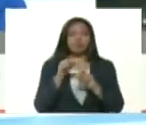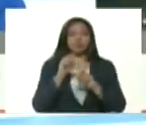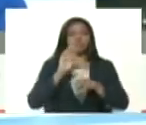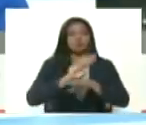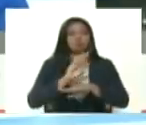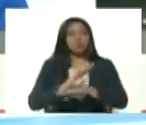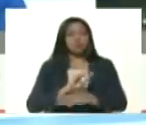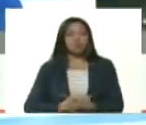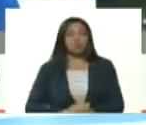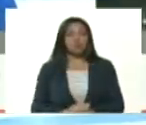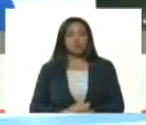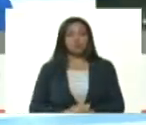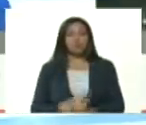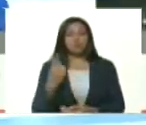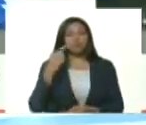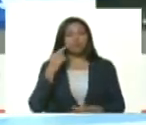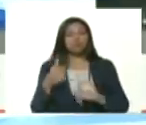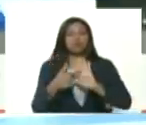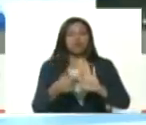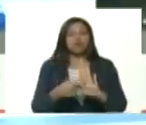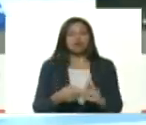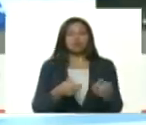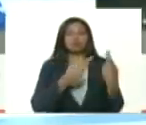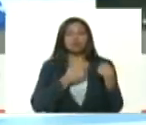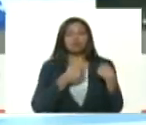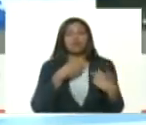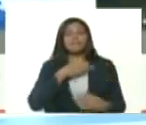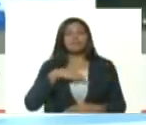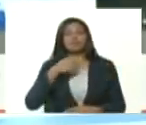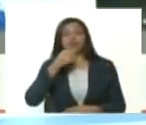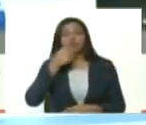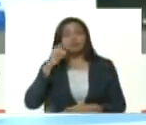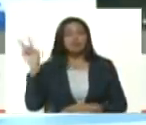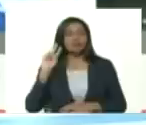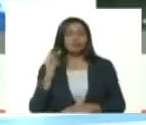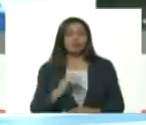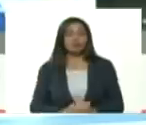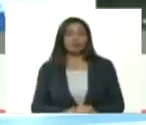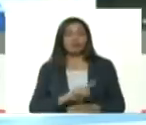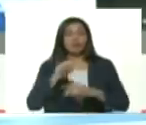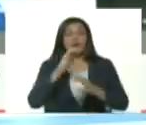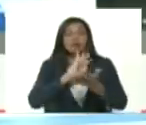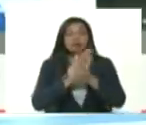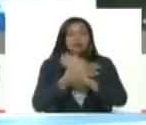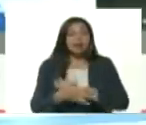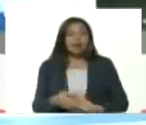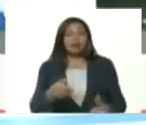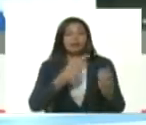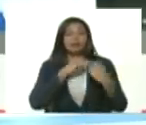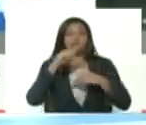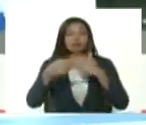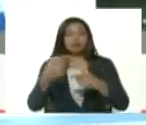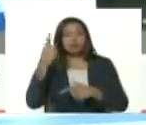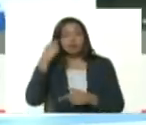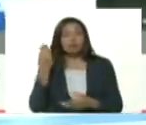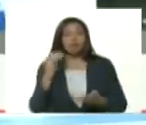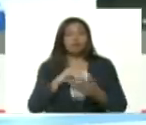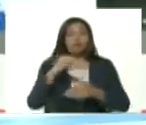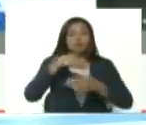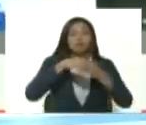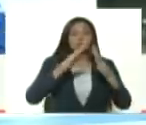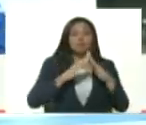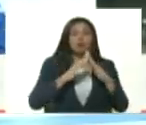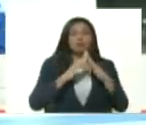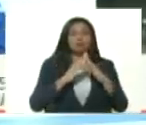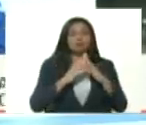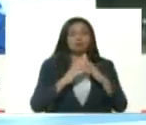protegió y solo ha salido a esta tarea de la misión Venezuela Bella. Después que termine estas tareas en los próximos días, vuelve su cuarentena.